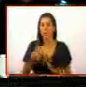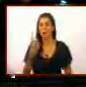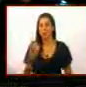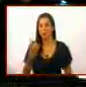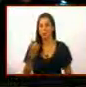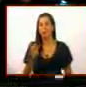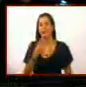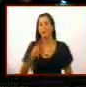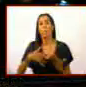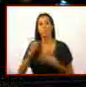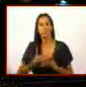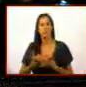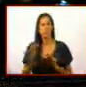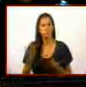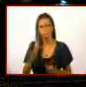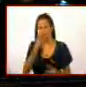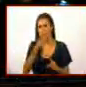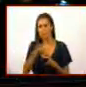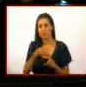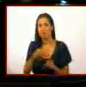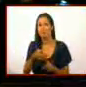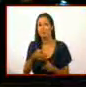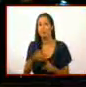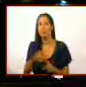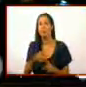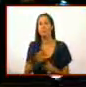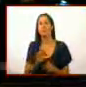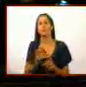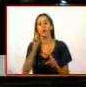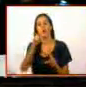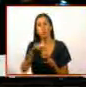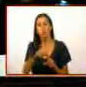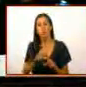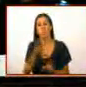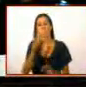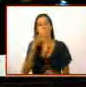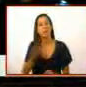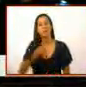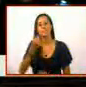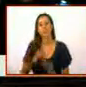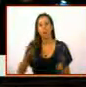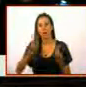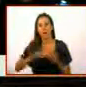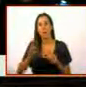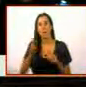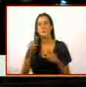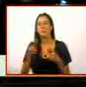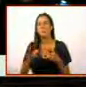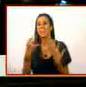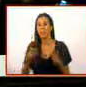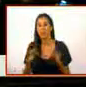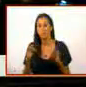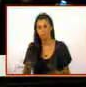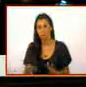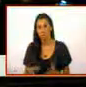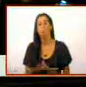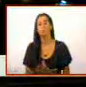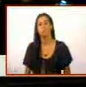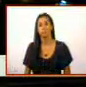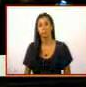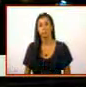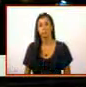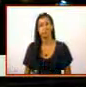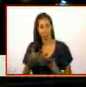estos proyectos están dirigidos a darle mayor valor agregado a la materia prima, específicamente lo que se consolida con Sidor. Esta empresa estaría